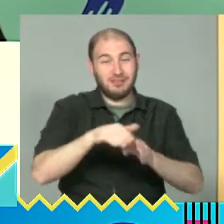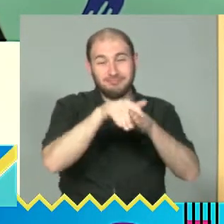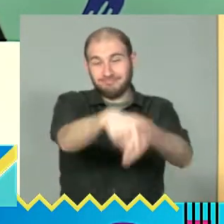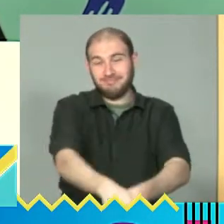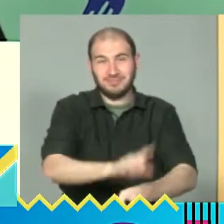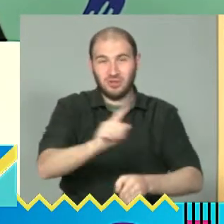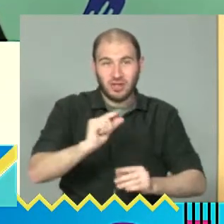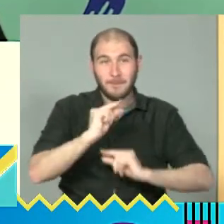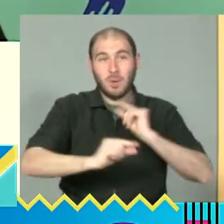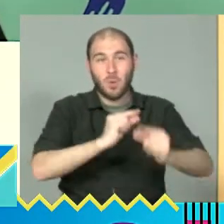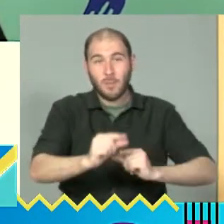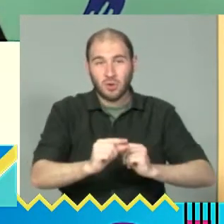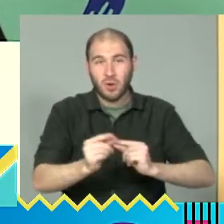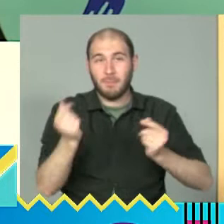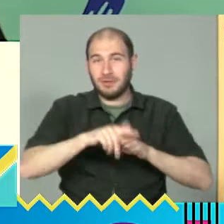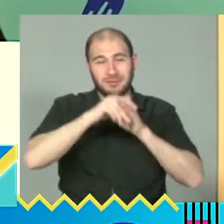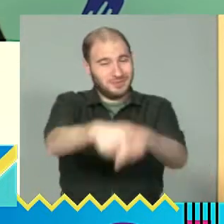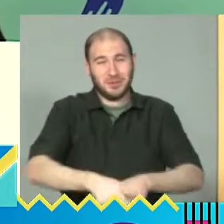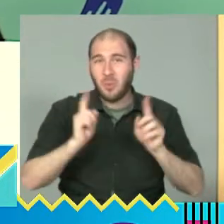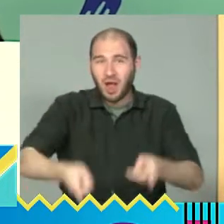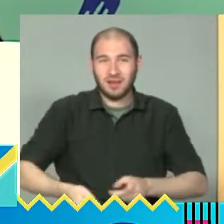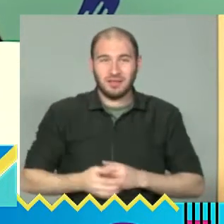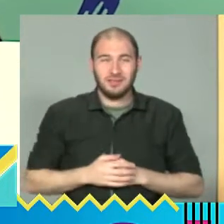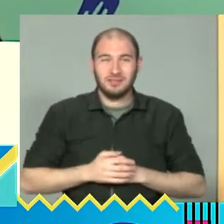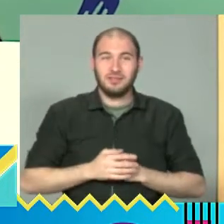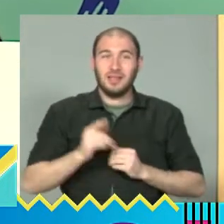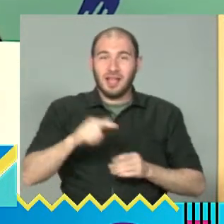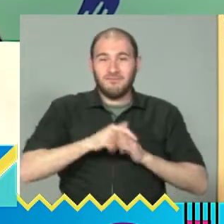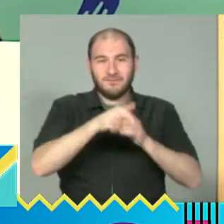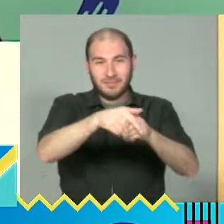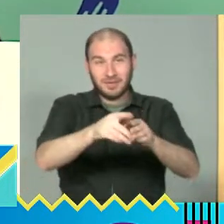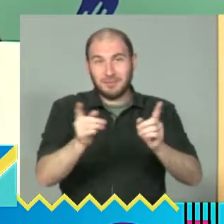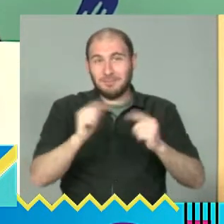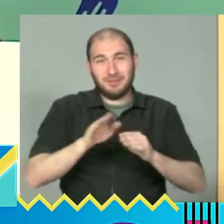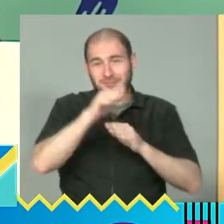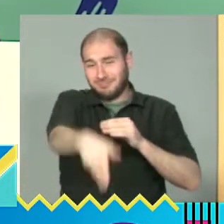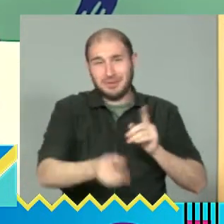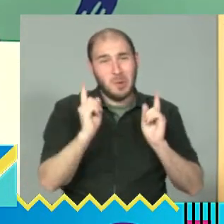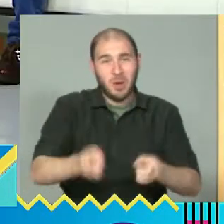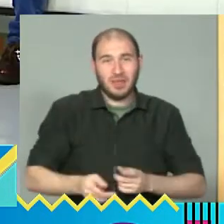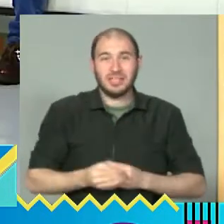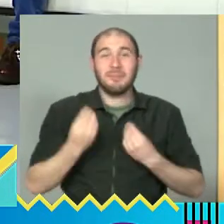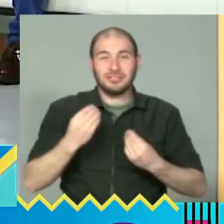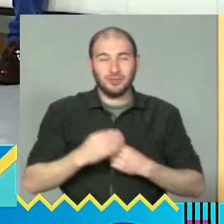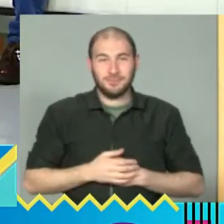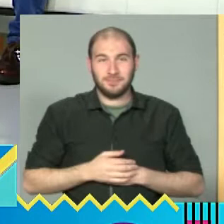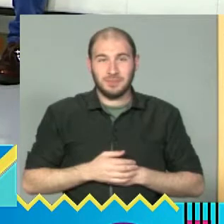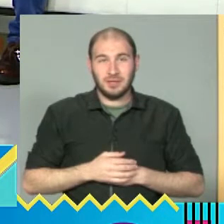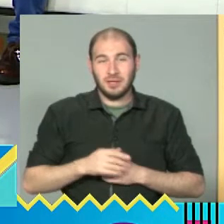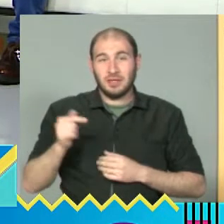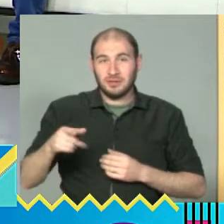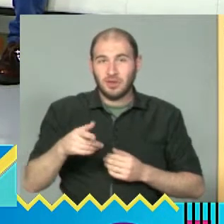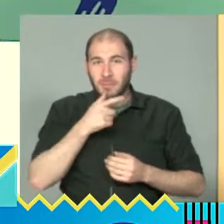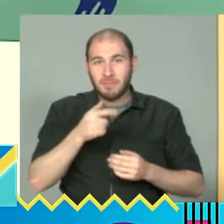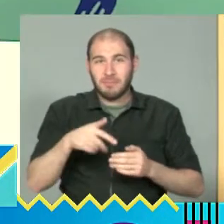Entonces era gradualismo, pero hacia el abismo. O sea, disminuir la velocidad a donde te vas a estrellar. ¿Y qué pasó? Bueno, le empezaron a salir